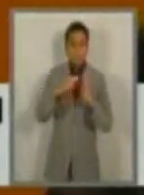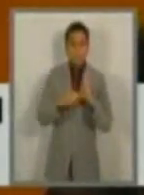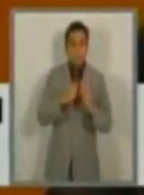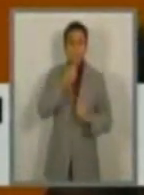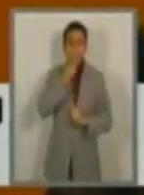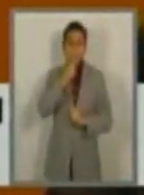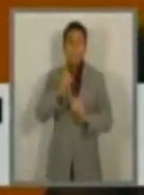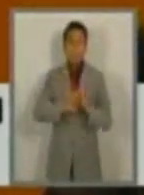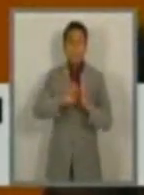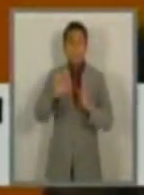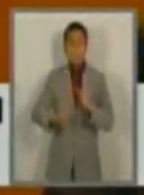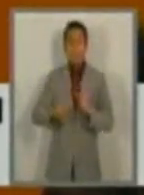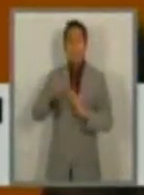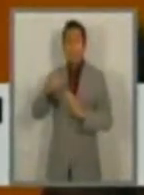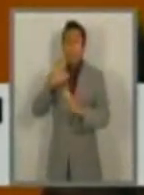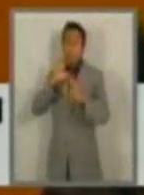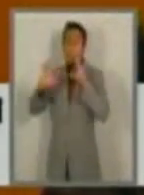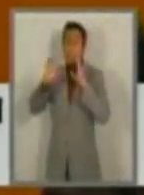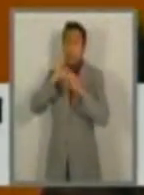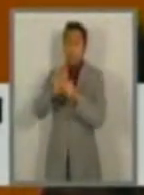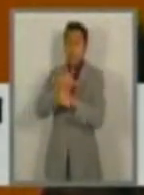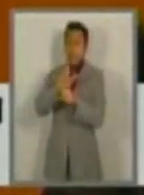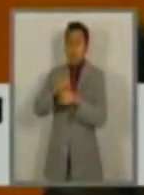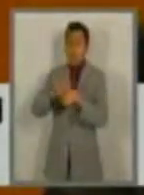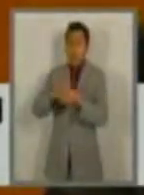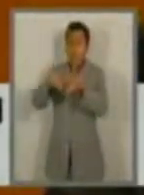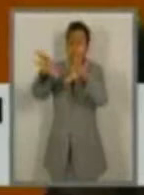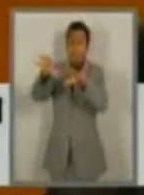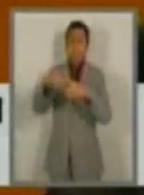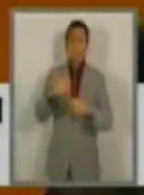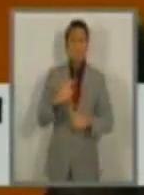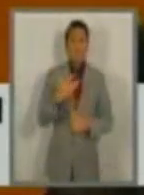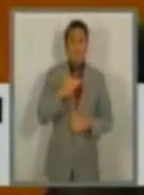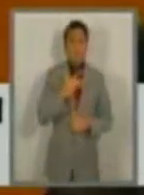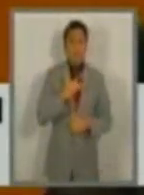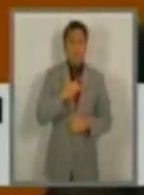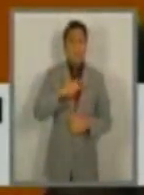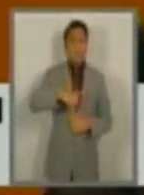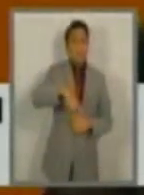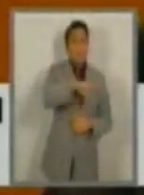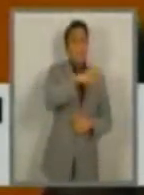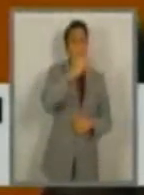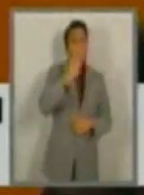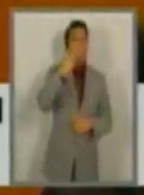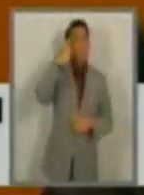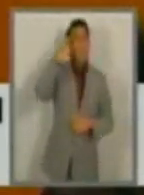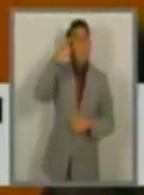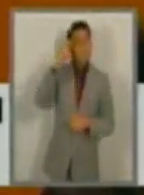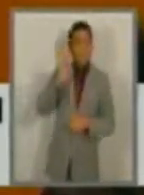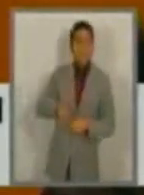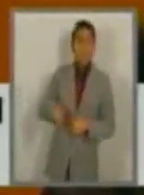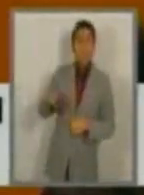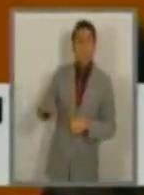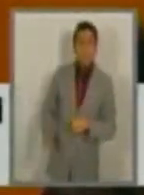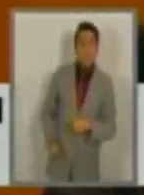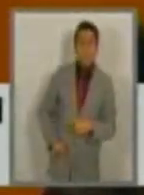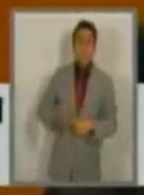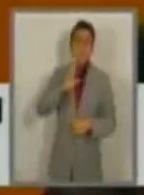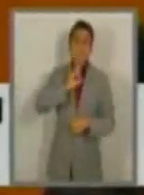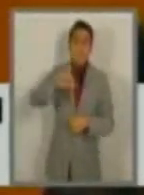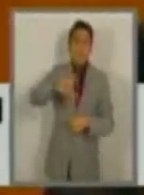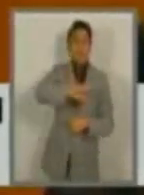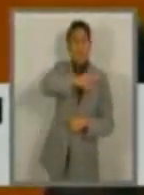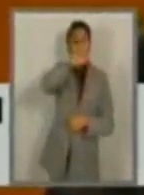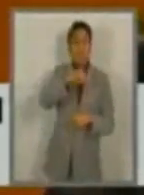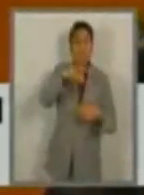preferencias electorales de los ciudadanos. La propuesta de ley señala que la comunicación social que difundan programas que